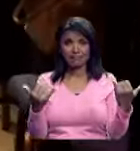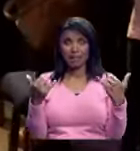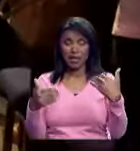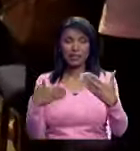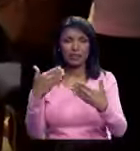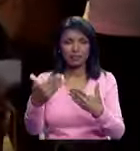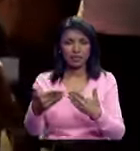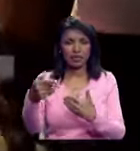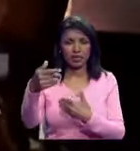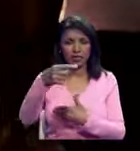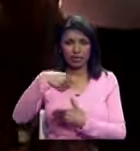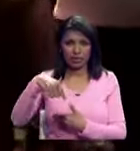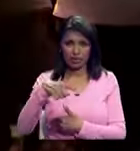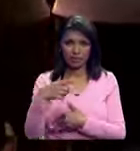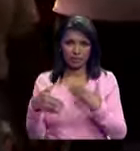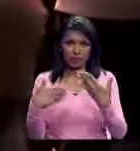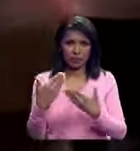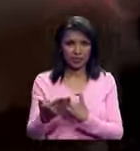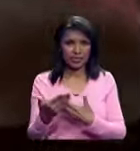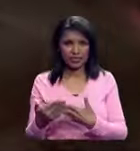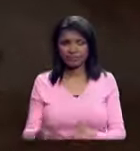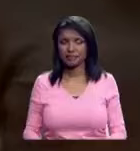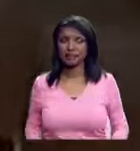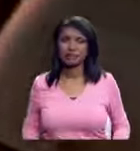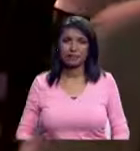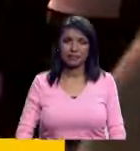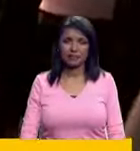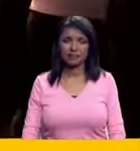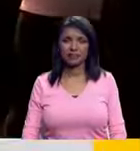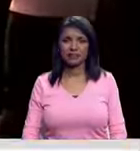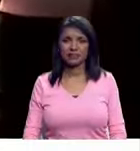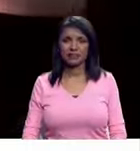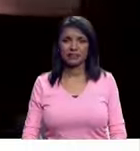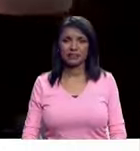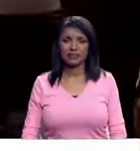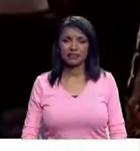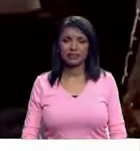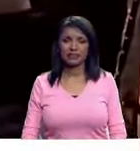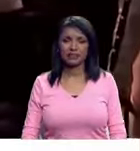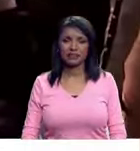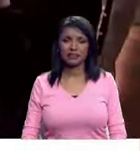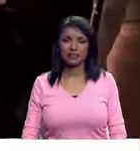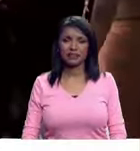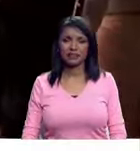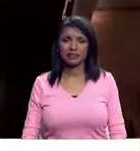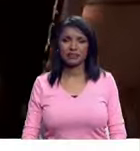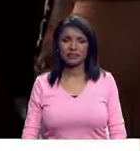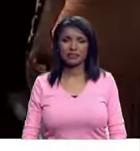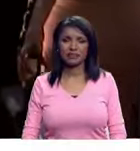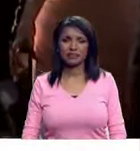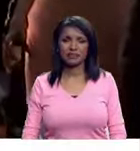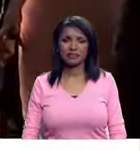Vamos a regresar a los estudios con más noticias. Buenas tardes, Kaira Saldaña, TVN Noticias.